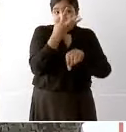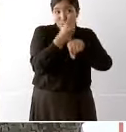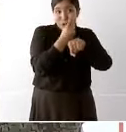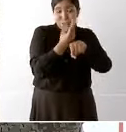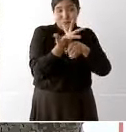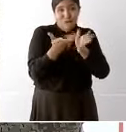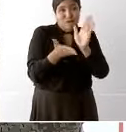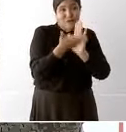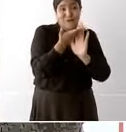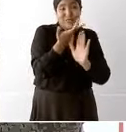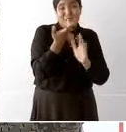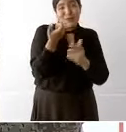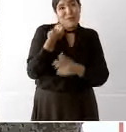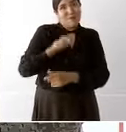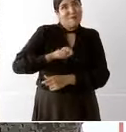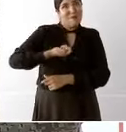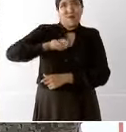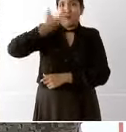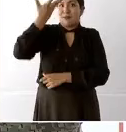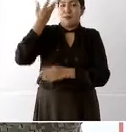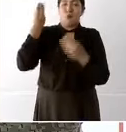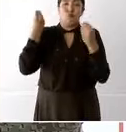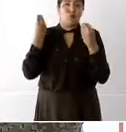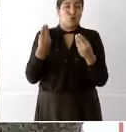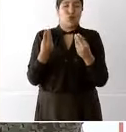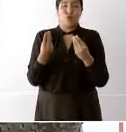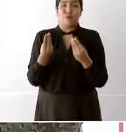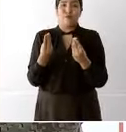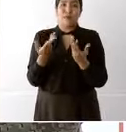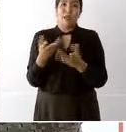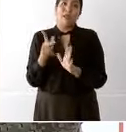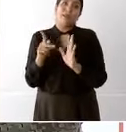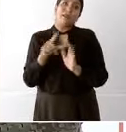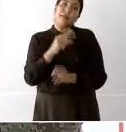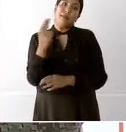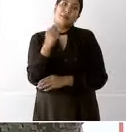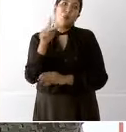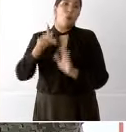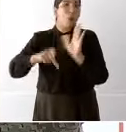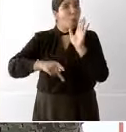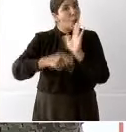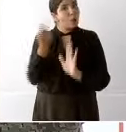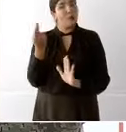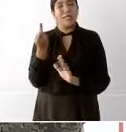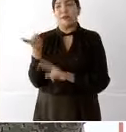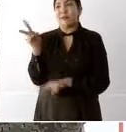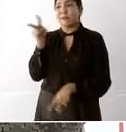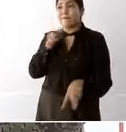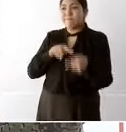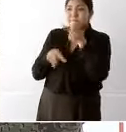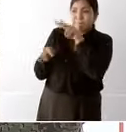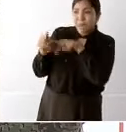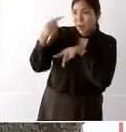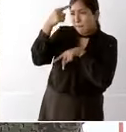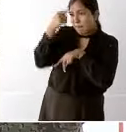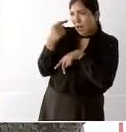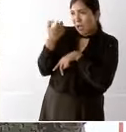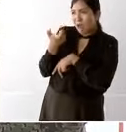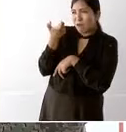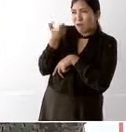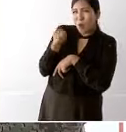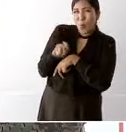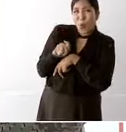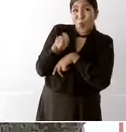nueva licitación, de manera de que en este mes ya pudiese quedar lista para que se empiece la